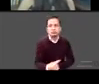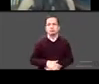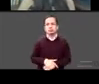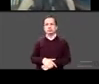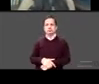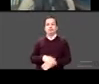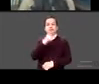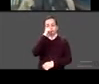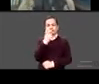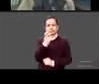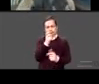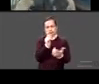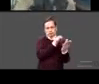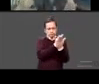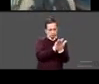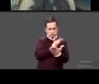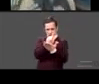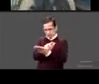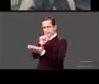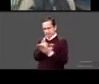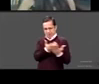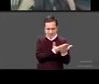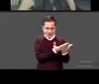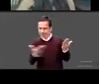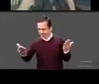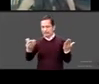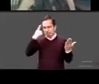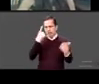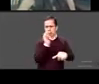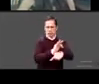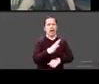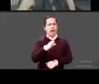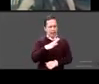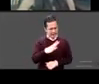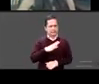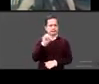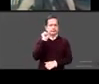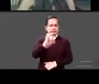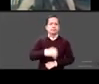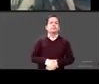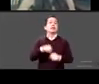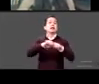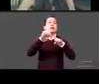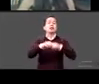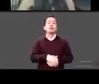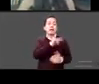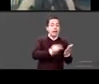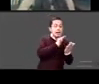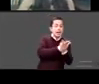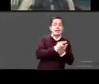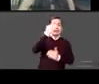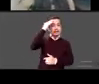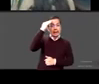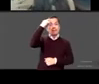parece que es muy, muy claro cómo está, por ejemplo, en la Ley General de Derechos de Niñas, Niños y Adolescentes, que tiene que